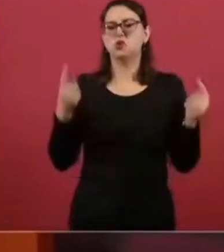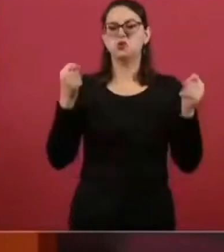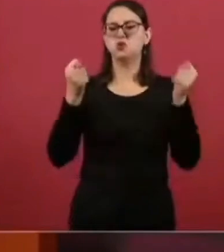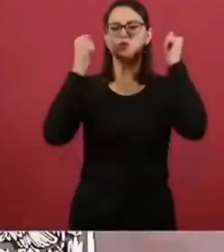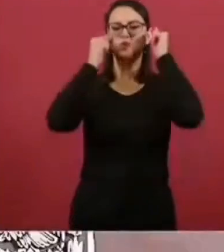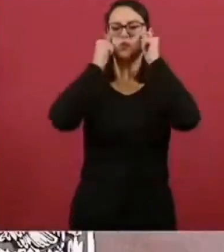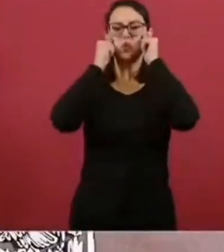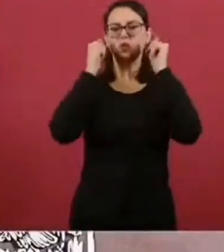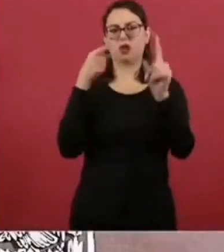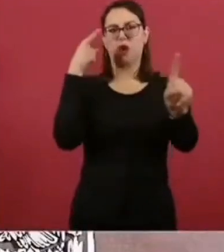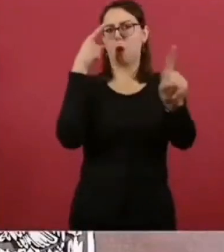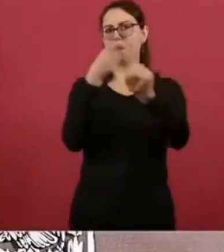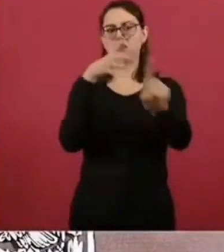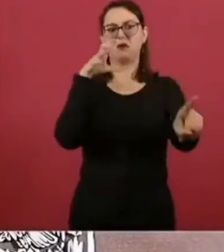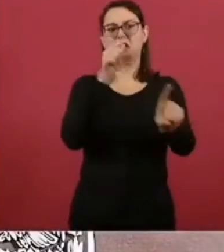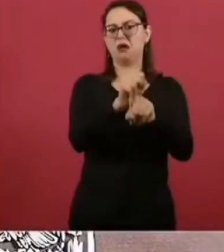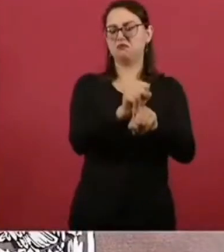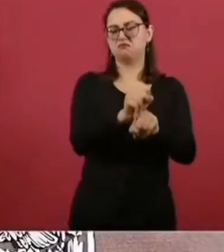los medios,